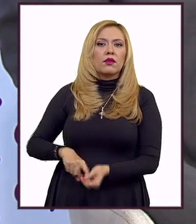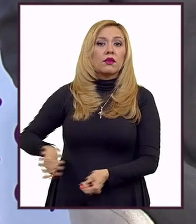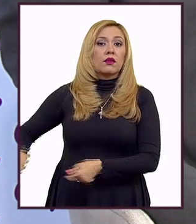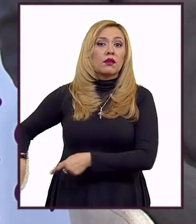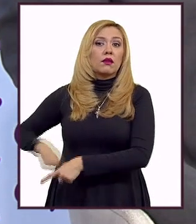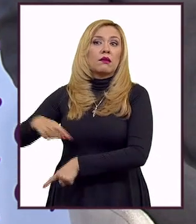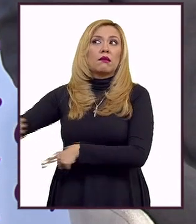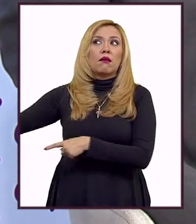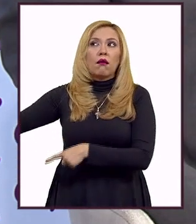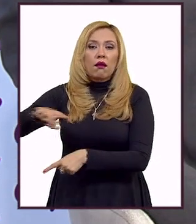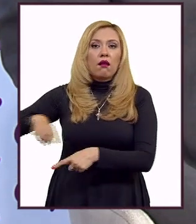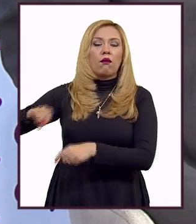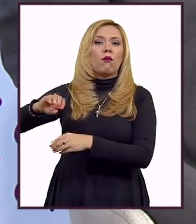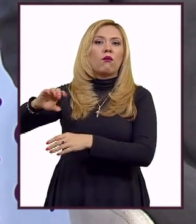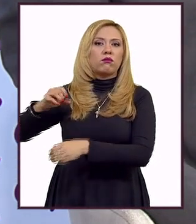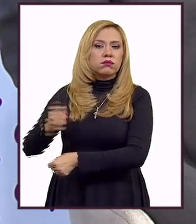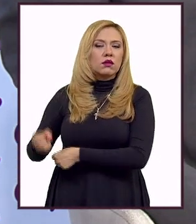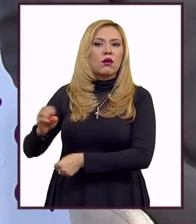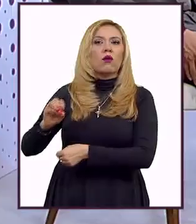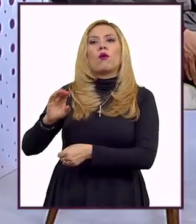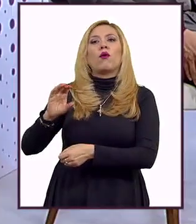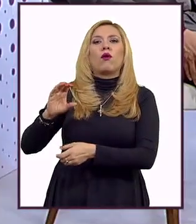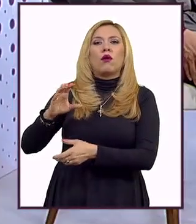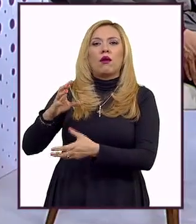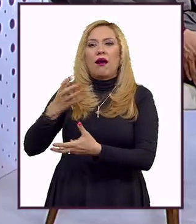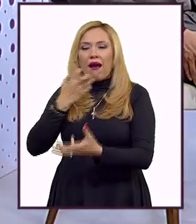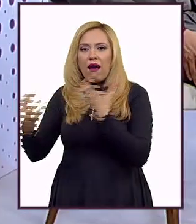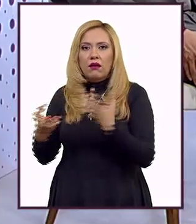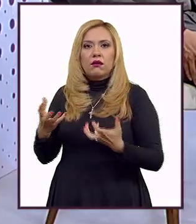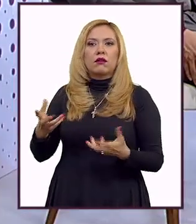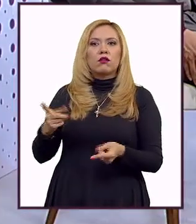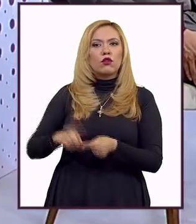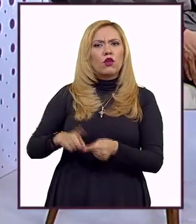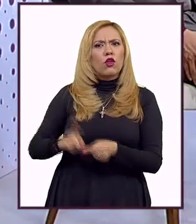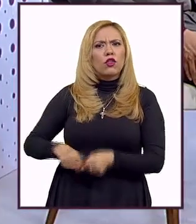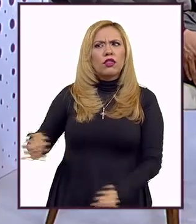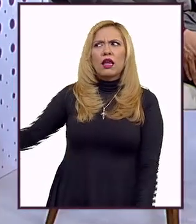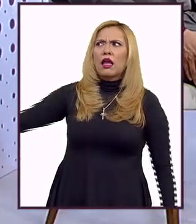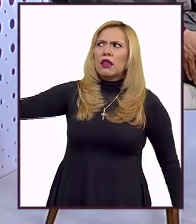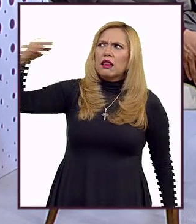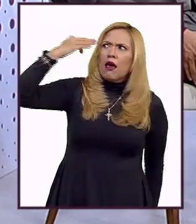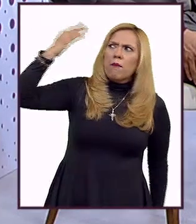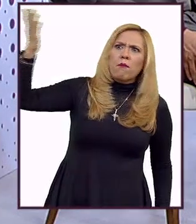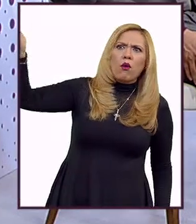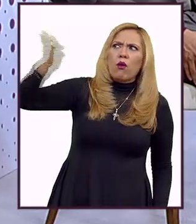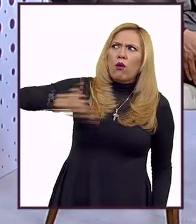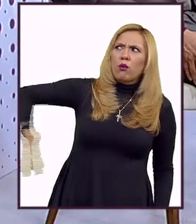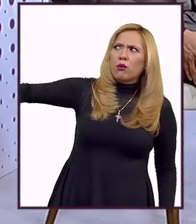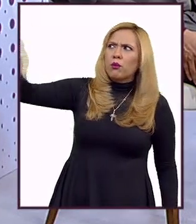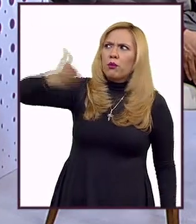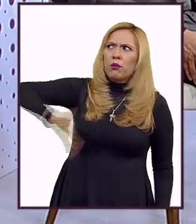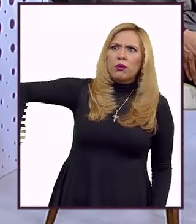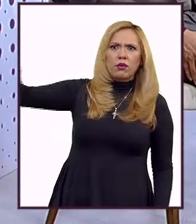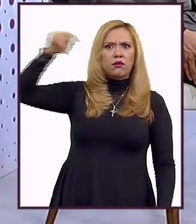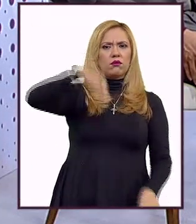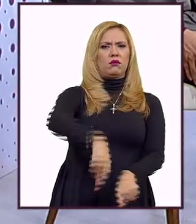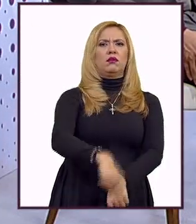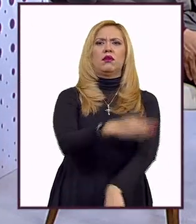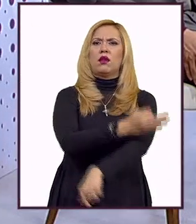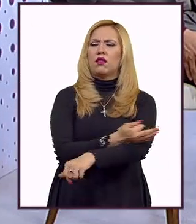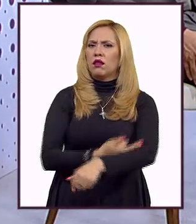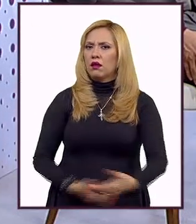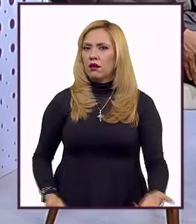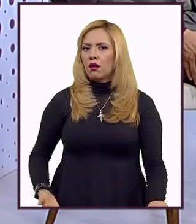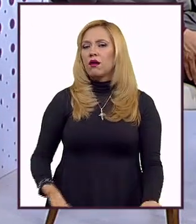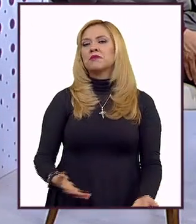ilegal porque la policía miente al momento de decir dónde la detuvo exactamente, pues todos esos son indicios que se van